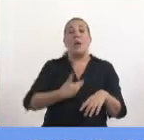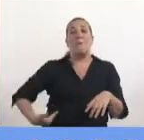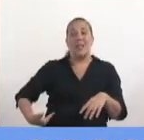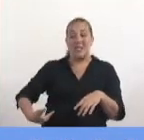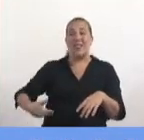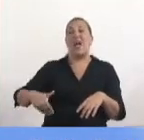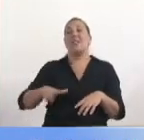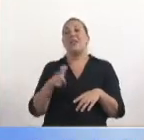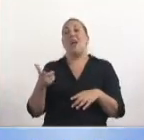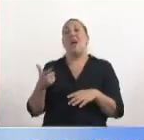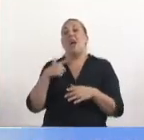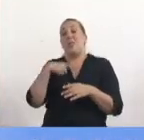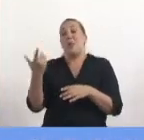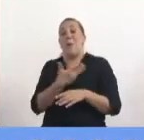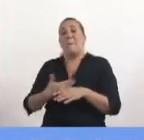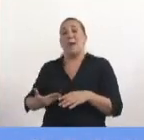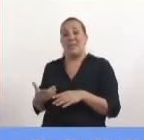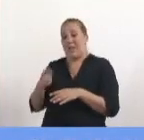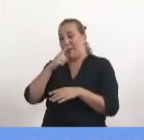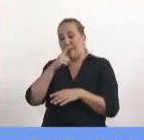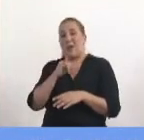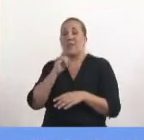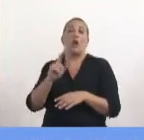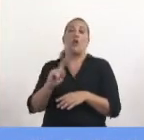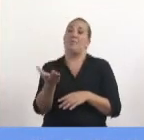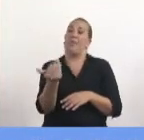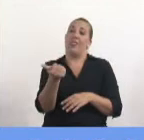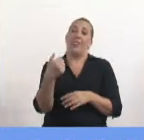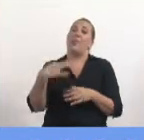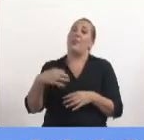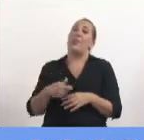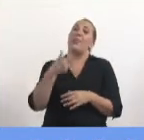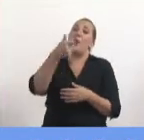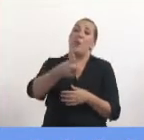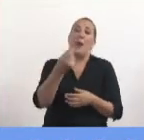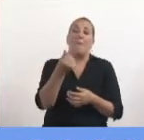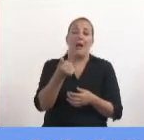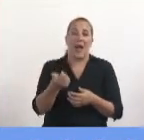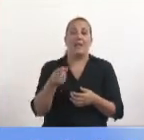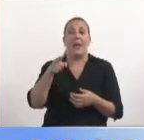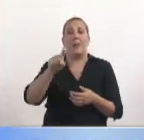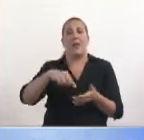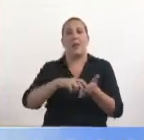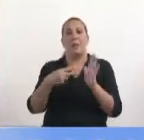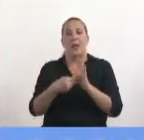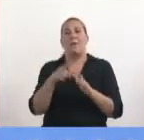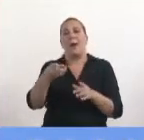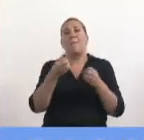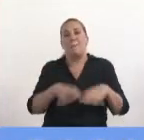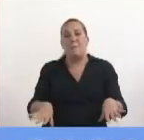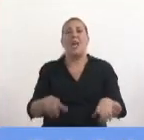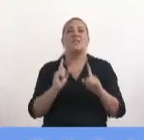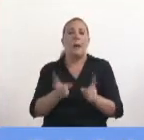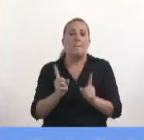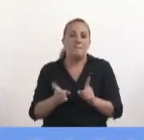la bienvenida al presidente entrante, le dijo, devolvé la plata a las provincias. Y le puso en un problema. Y ahí arranca esta